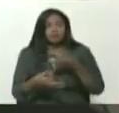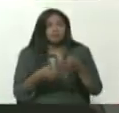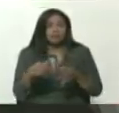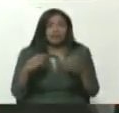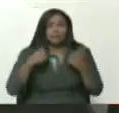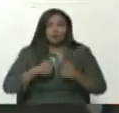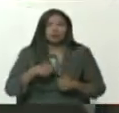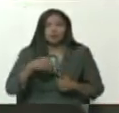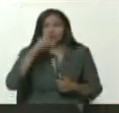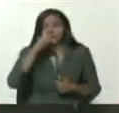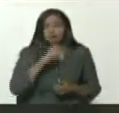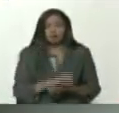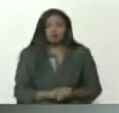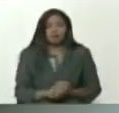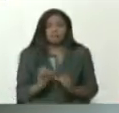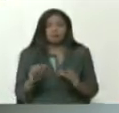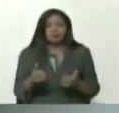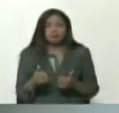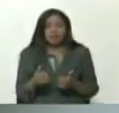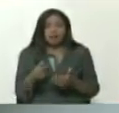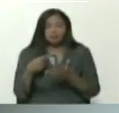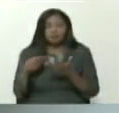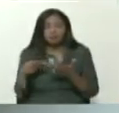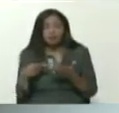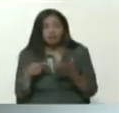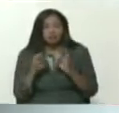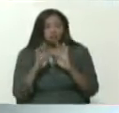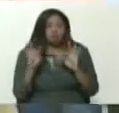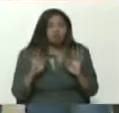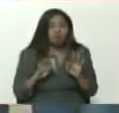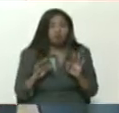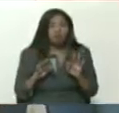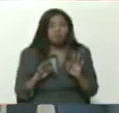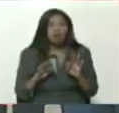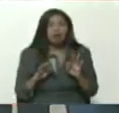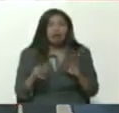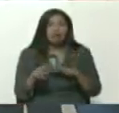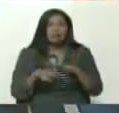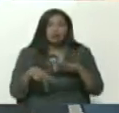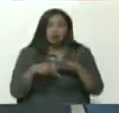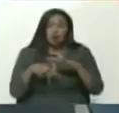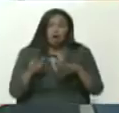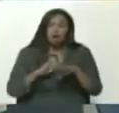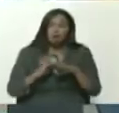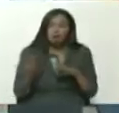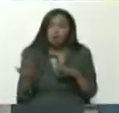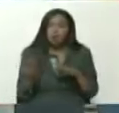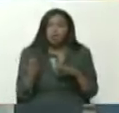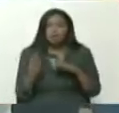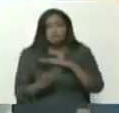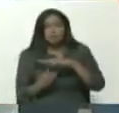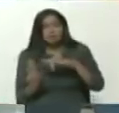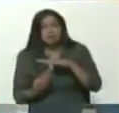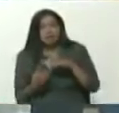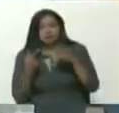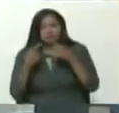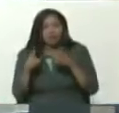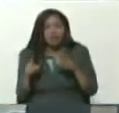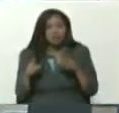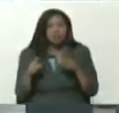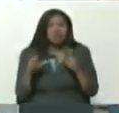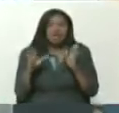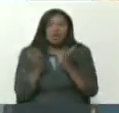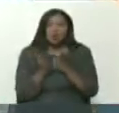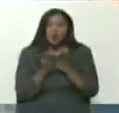año? El de inicial tiene un contenido distinto al de primaria y ese tiene un contenido distinto al de bachillerato. Ese